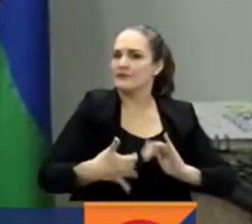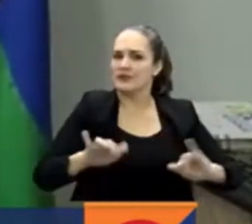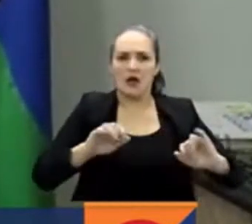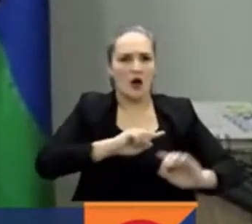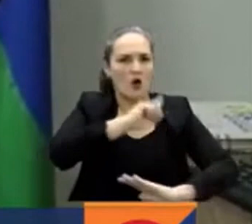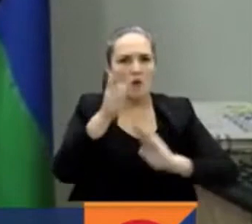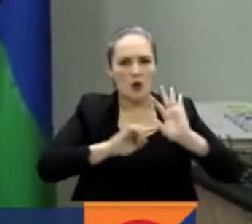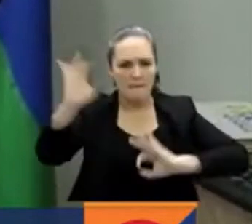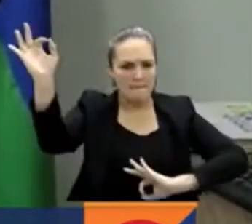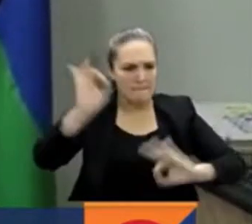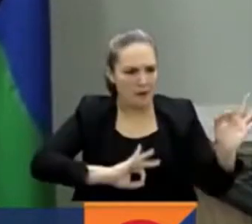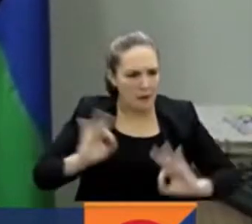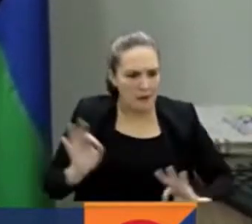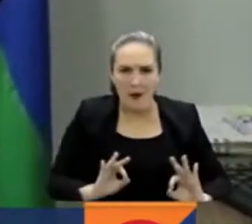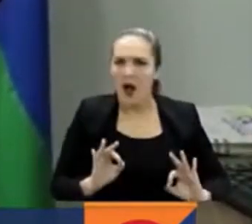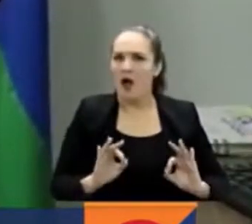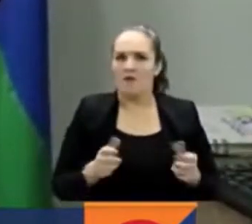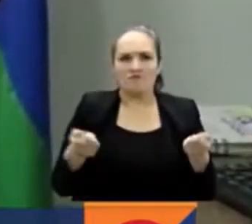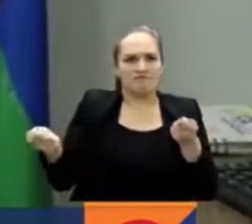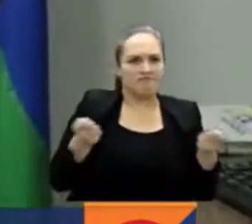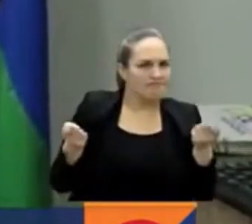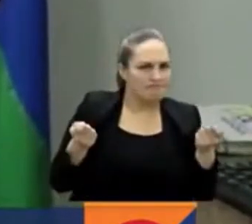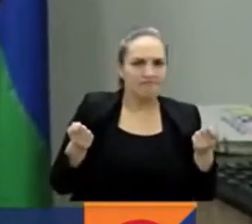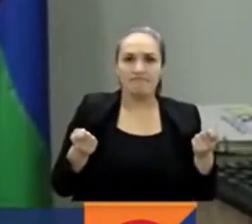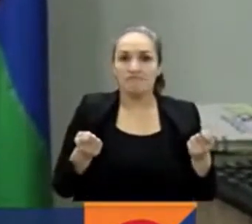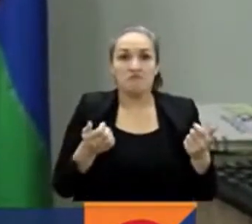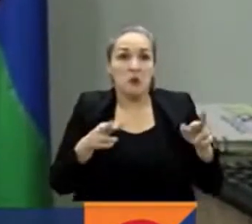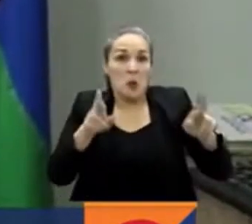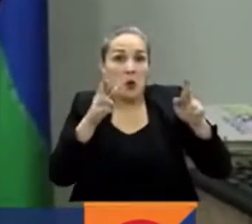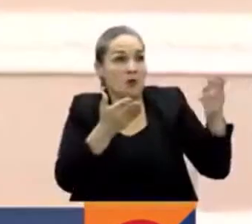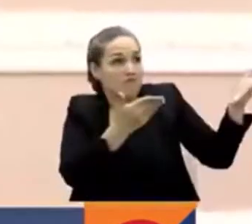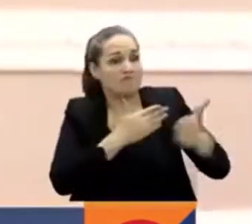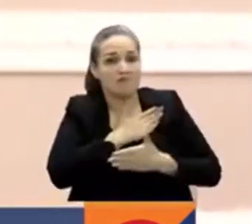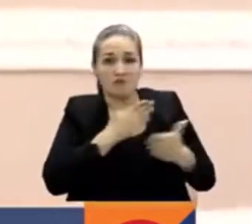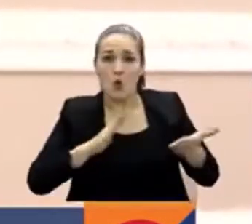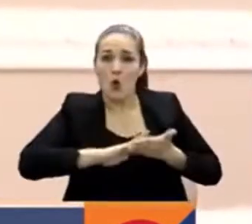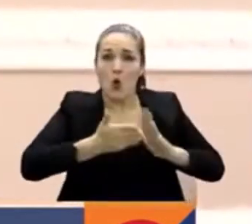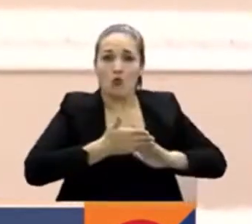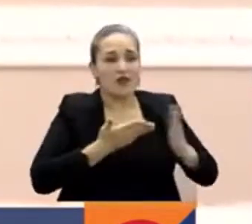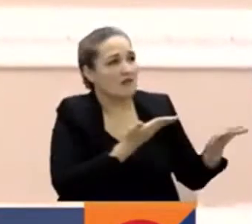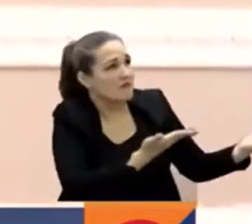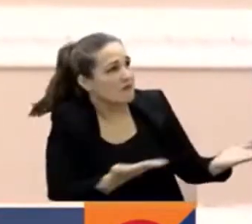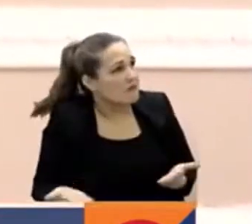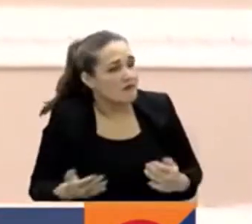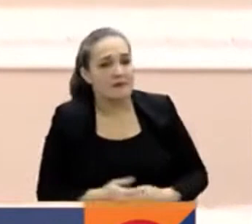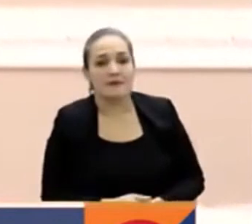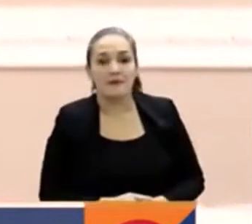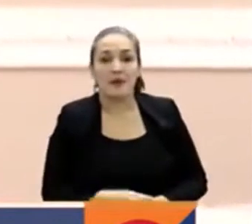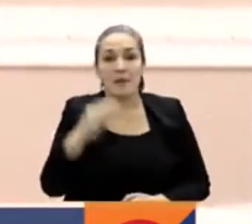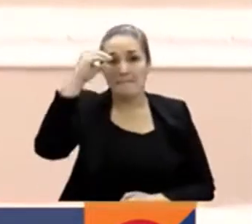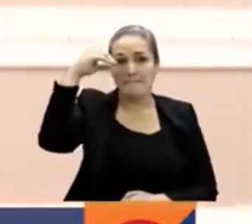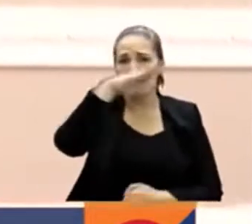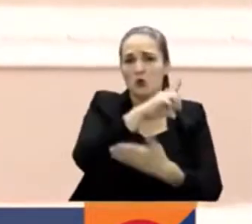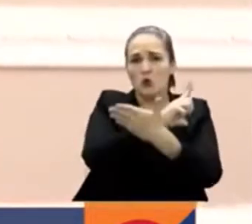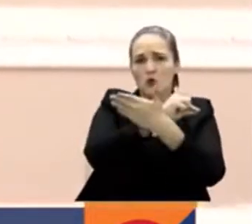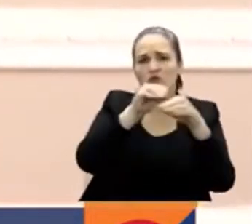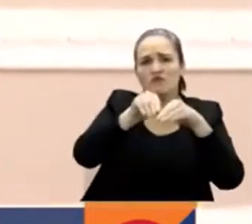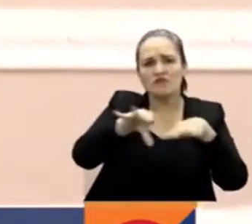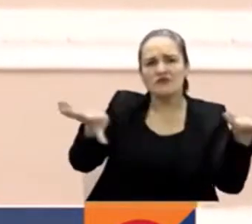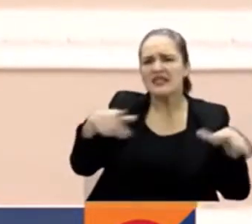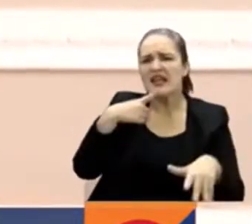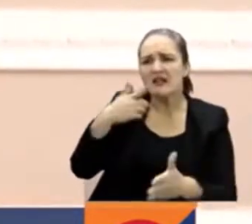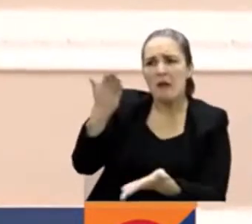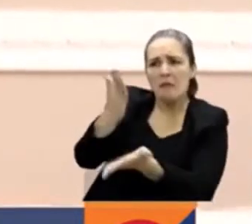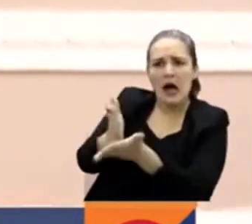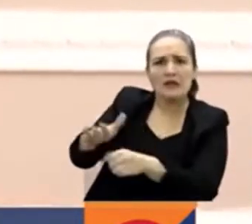parte logística, y la comunidad lo espera con los brazos abiertos. El presidente Gustavo Petro se pronunció en su cuenta en Twitter frente a lo